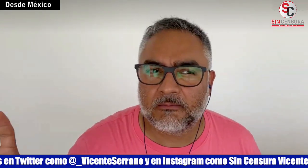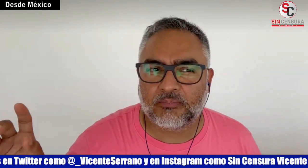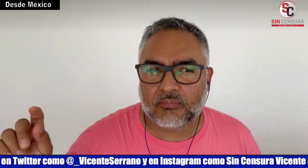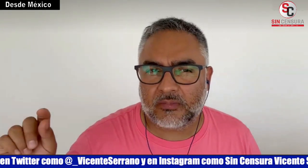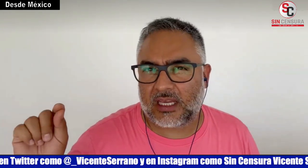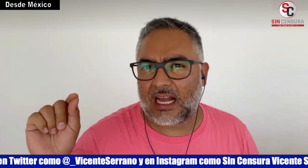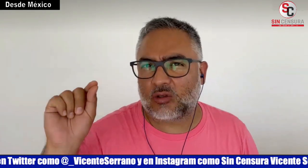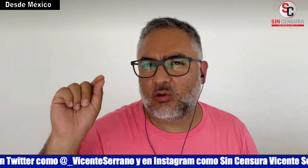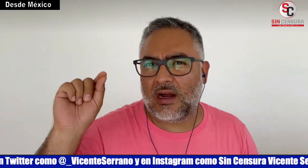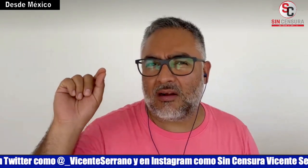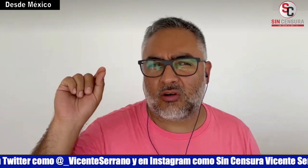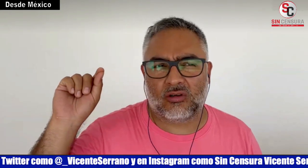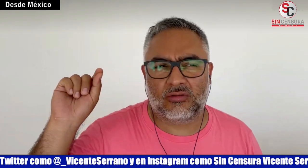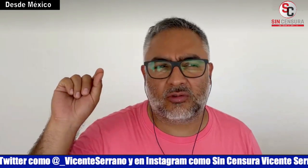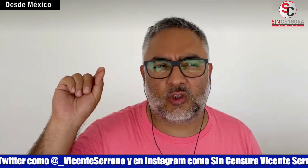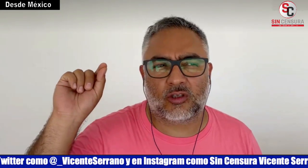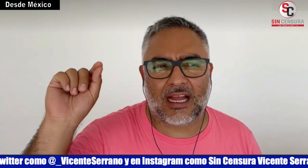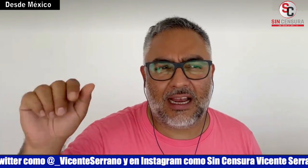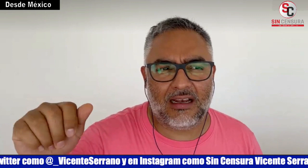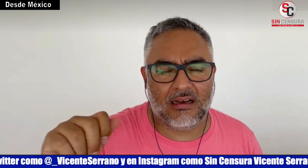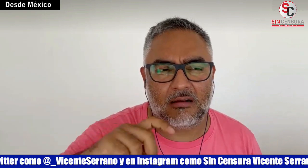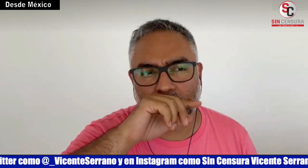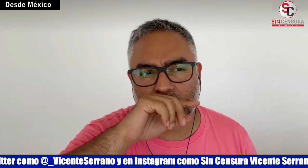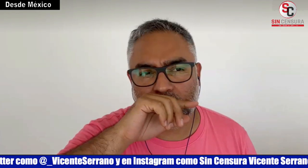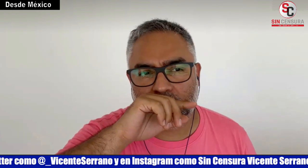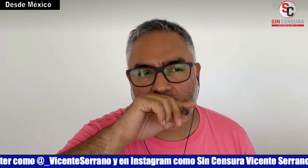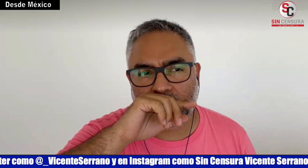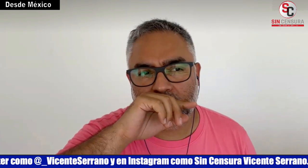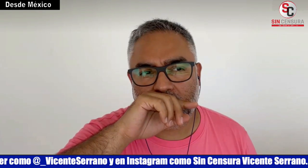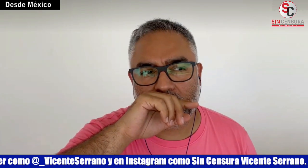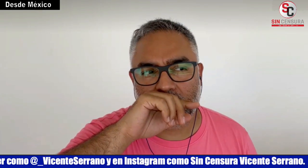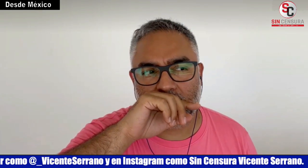pasado, que actúan con total